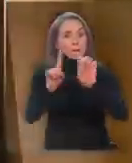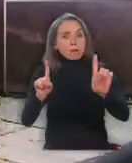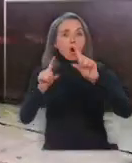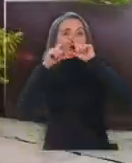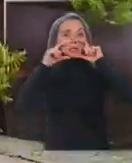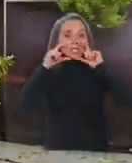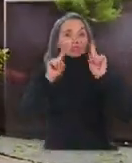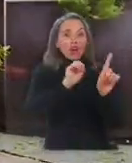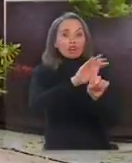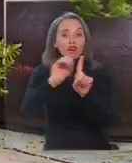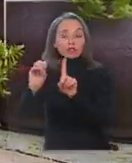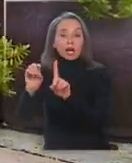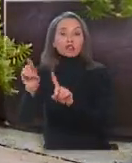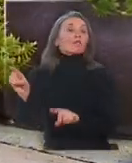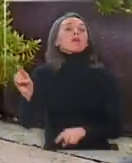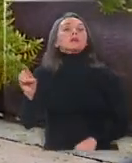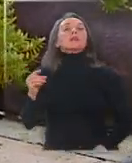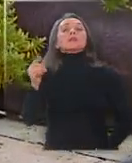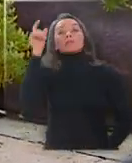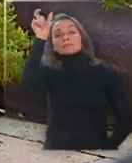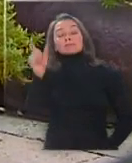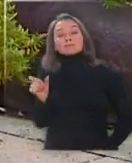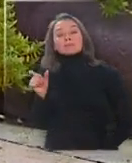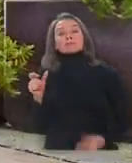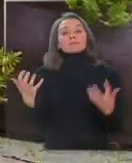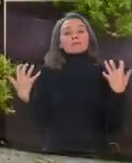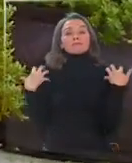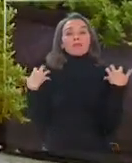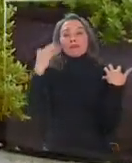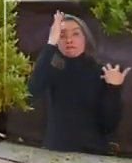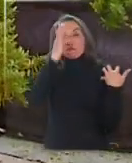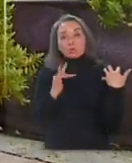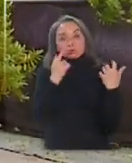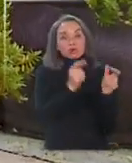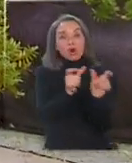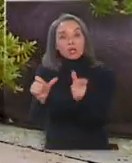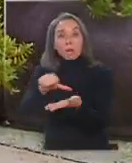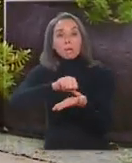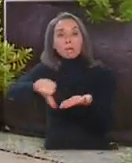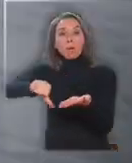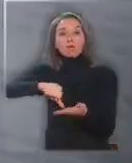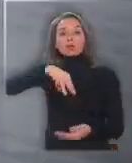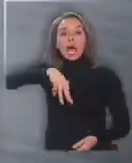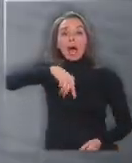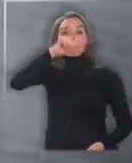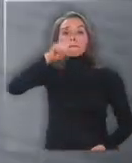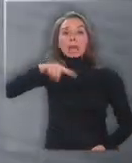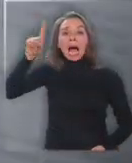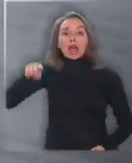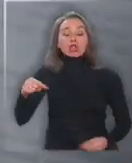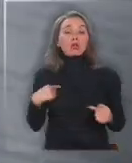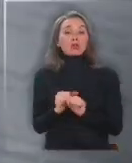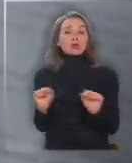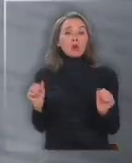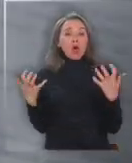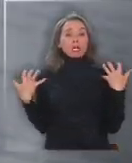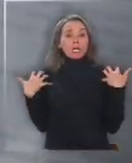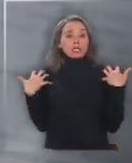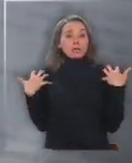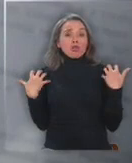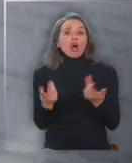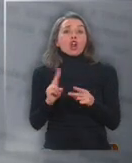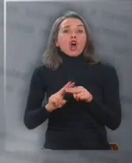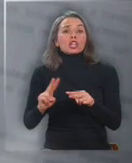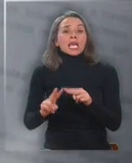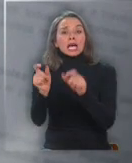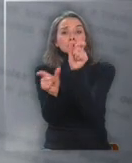contagios, fiscalizadores de La Reina multaron a una sucursal de McDonald's. La empresa señala que no se puede responsabilizar por el